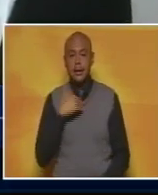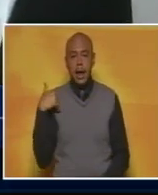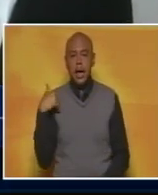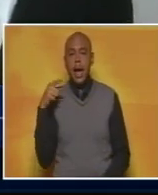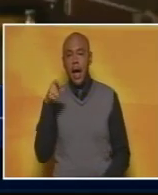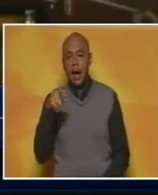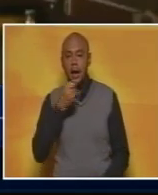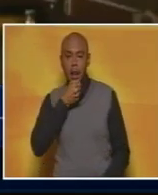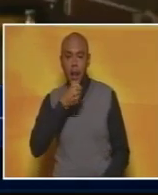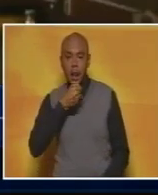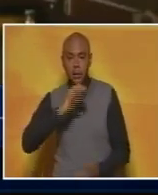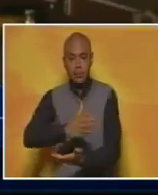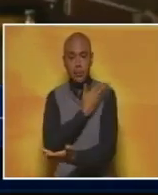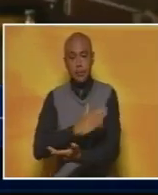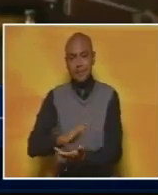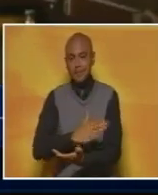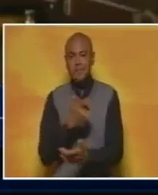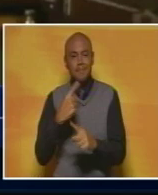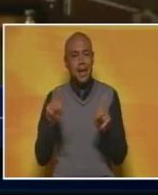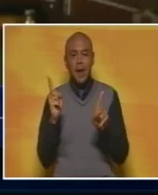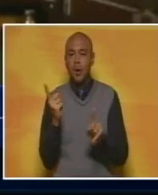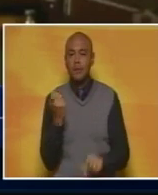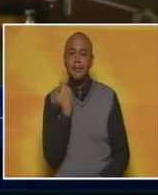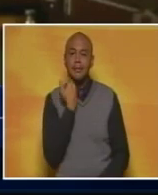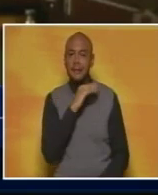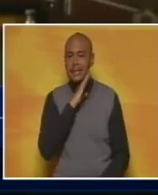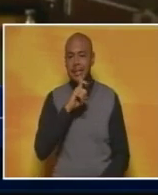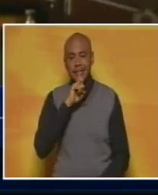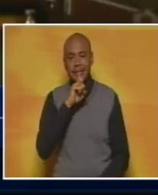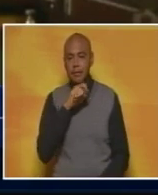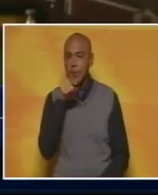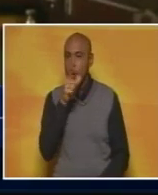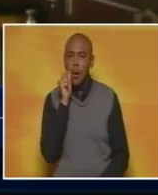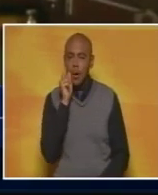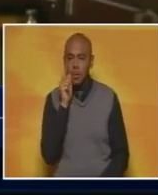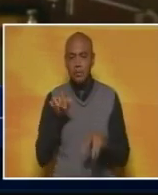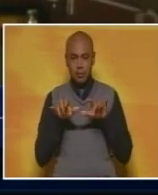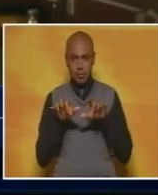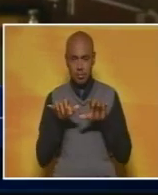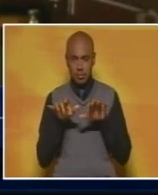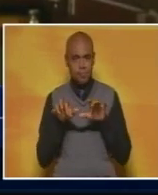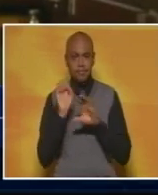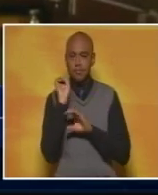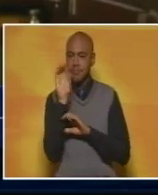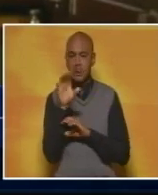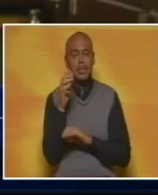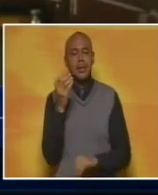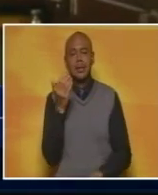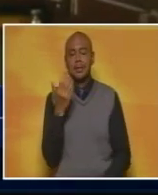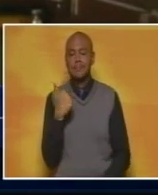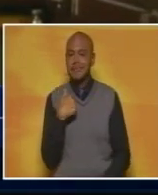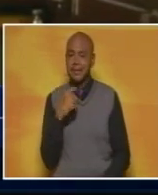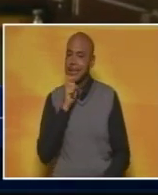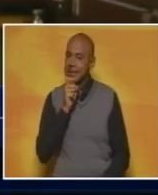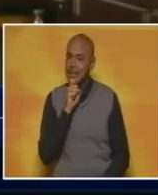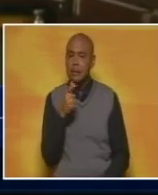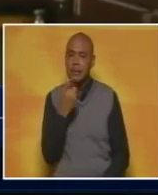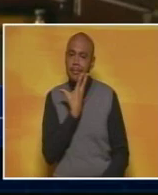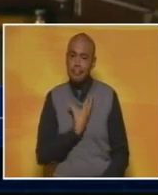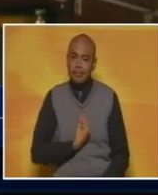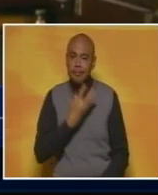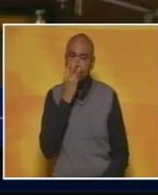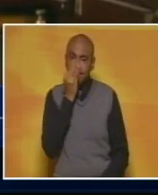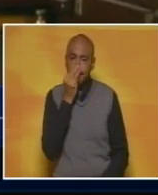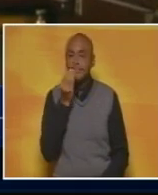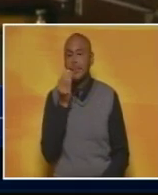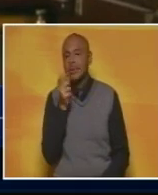programado de la actuación por problemas de salud. Elton escribió en sus redes sociales que no le gustaba decepcionar a sus fans, pero